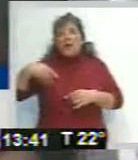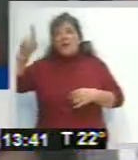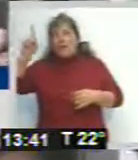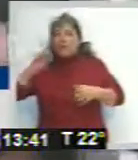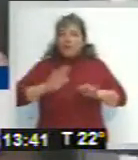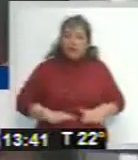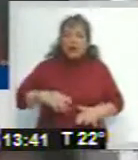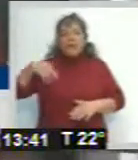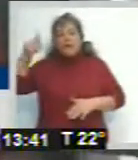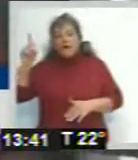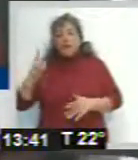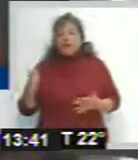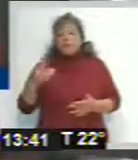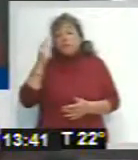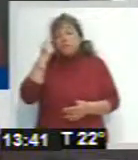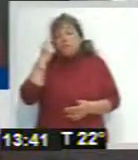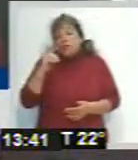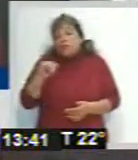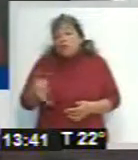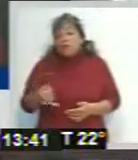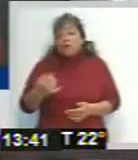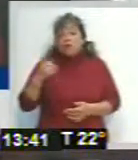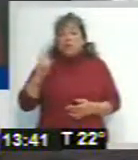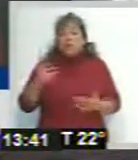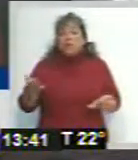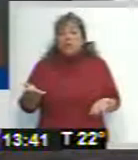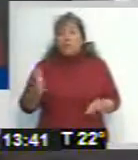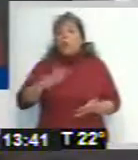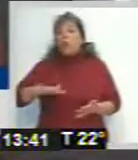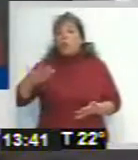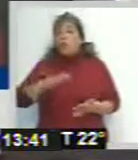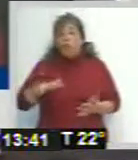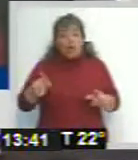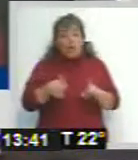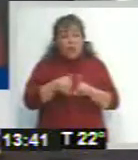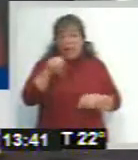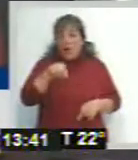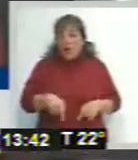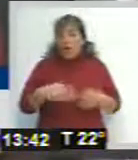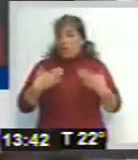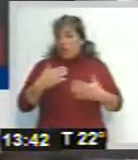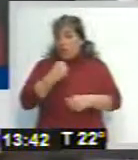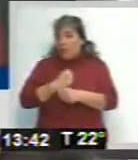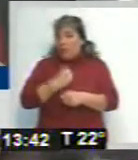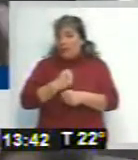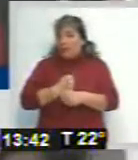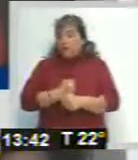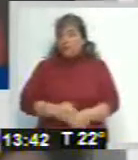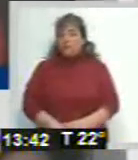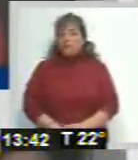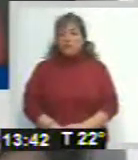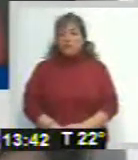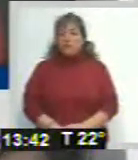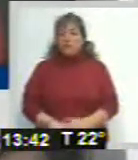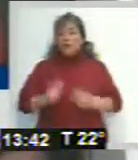se van? Y pienso que sí, pero mientras sea un buen lugar así como este y se pueda trabajar.